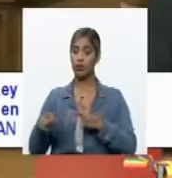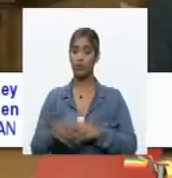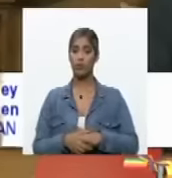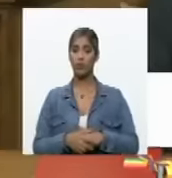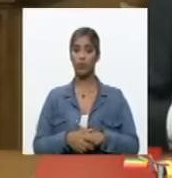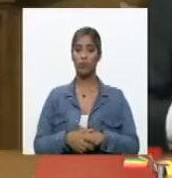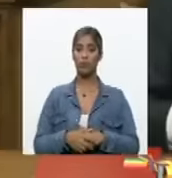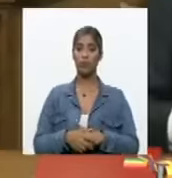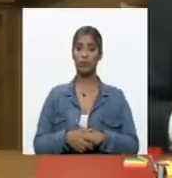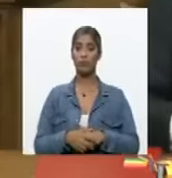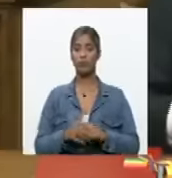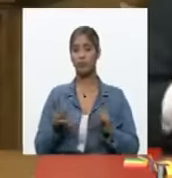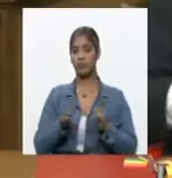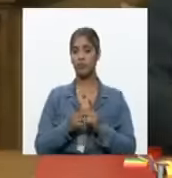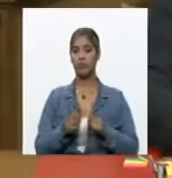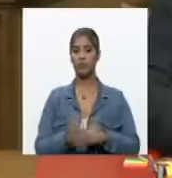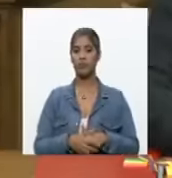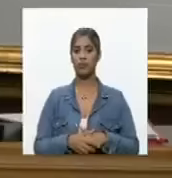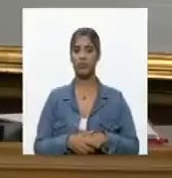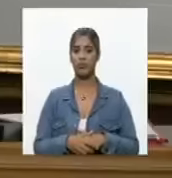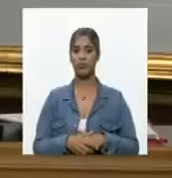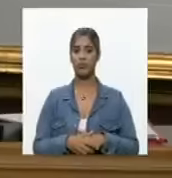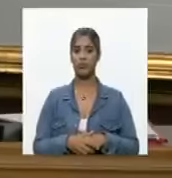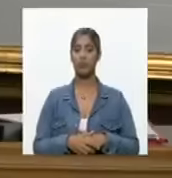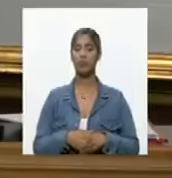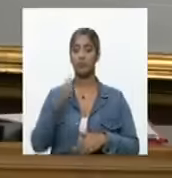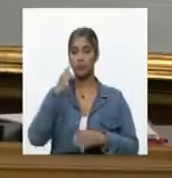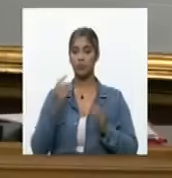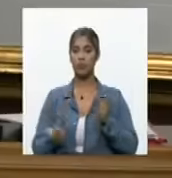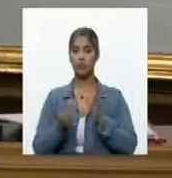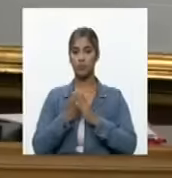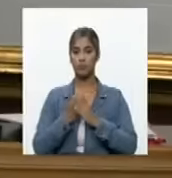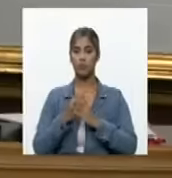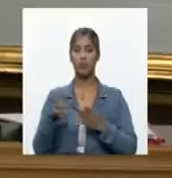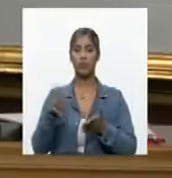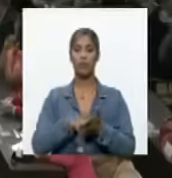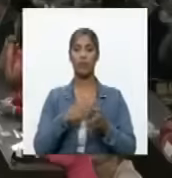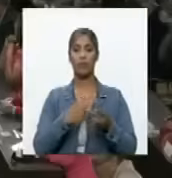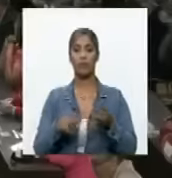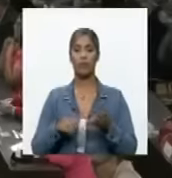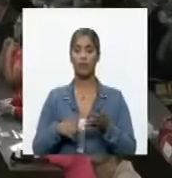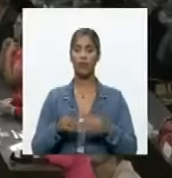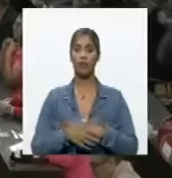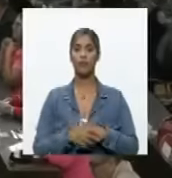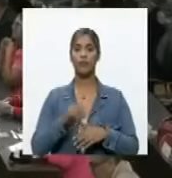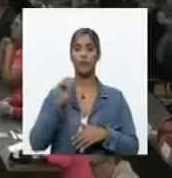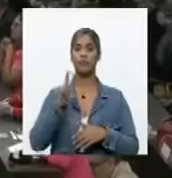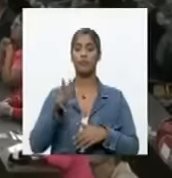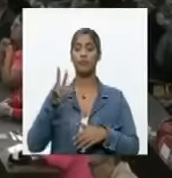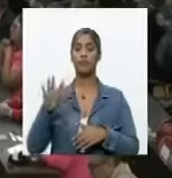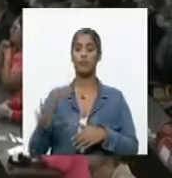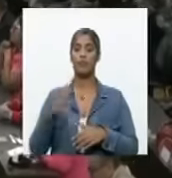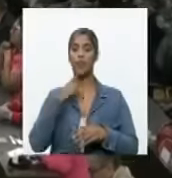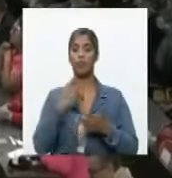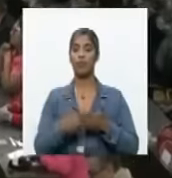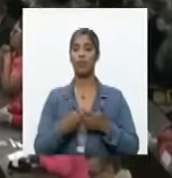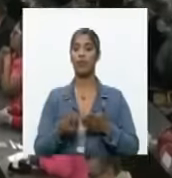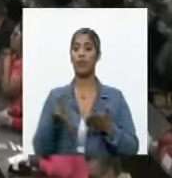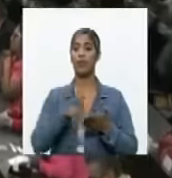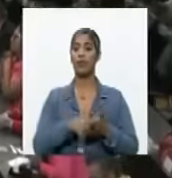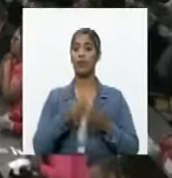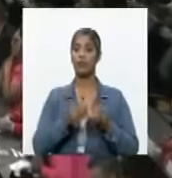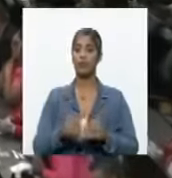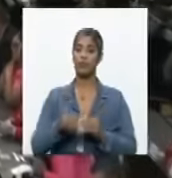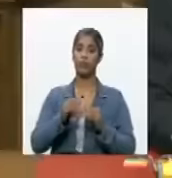normativas aplicables. Es todo, presidente. En consideración. Aprobado. Siguiente. 34. Se propone aprobar con modificación